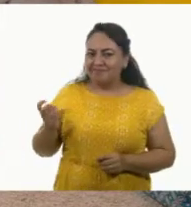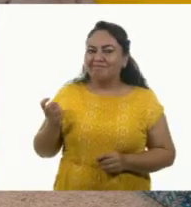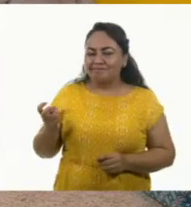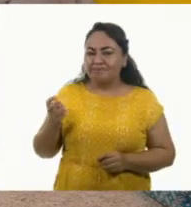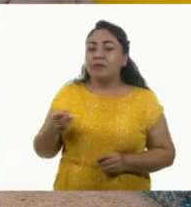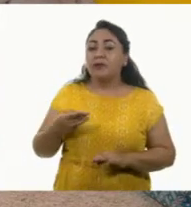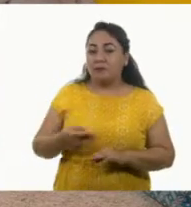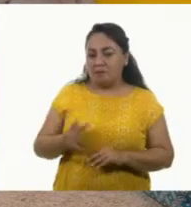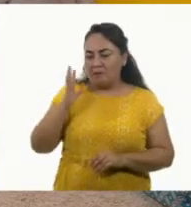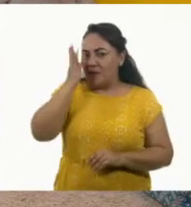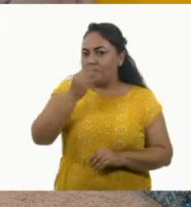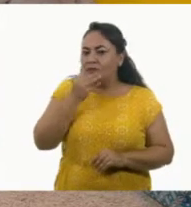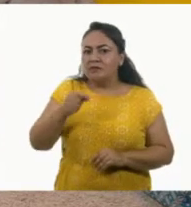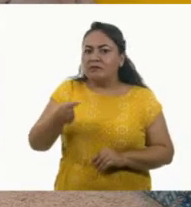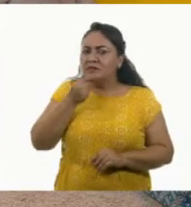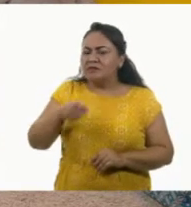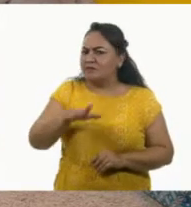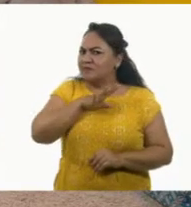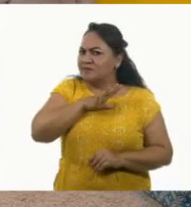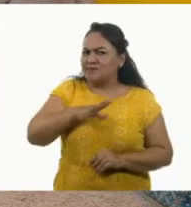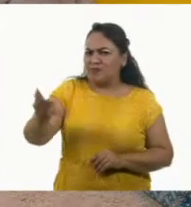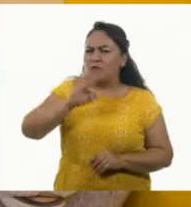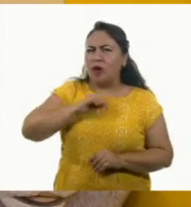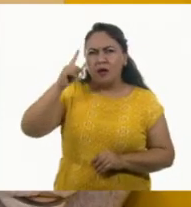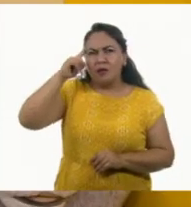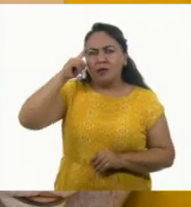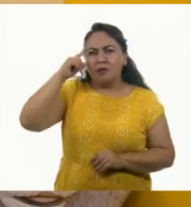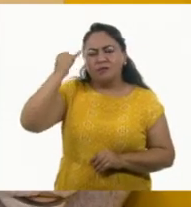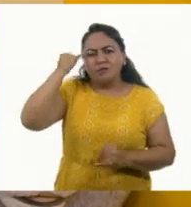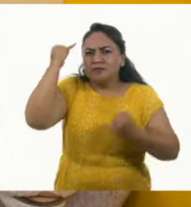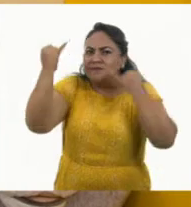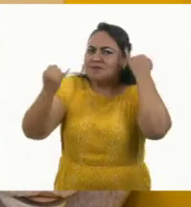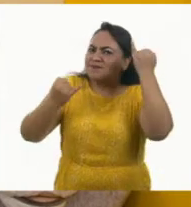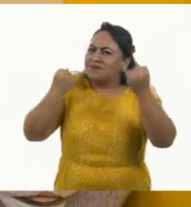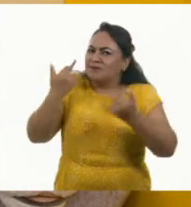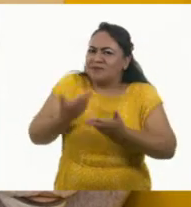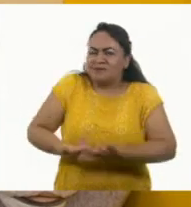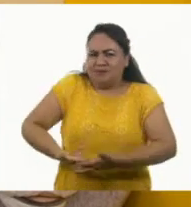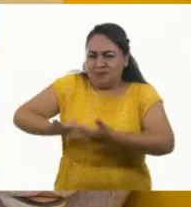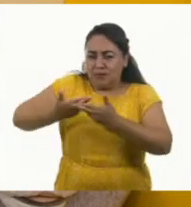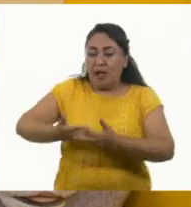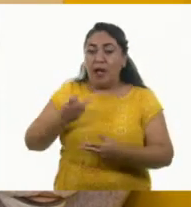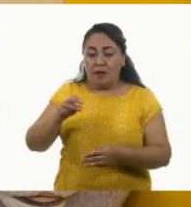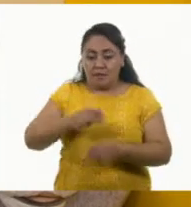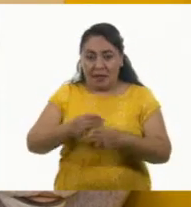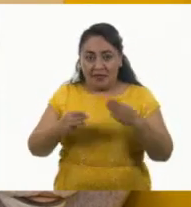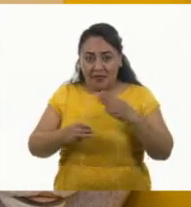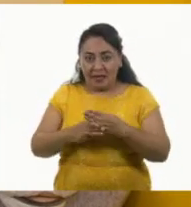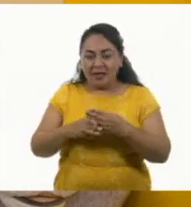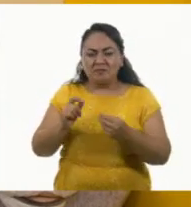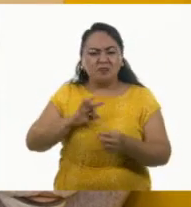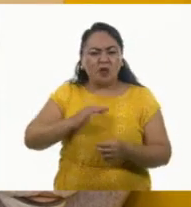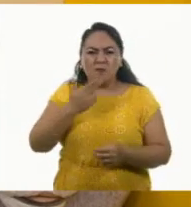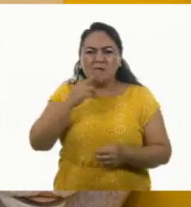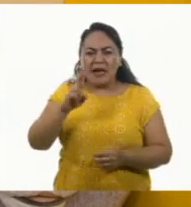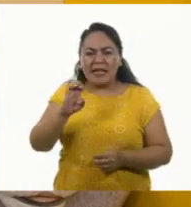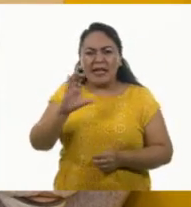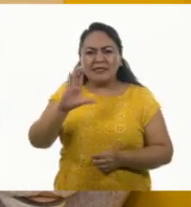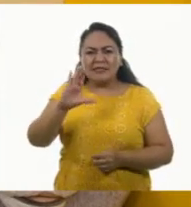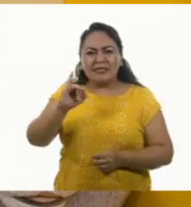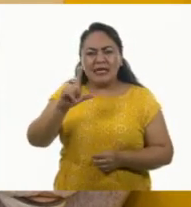maravilloso ver la capacidad que tienen para transformarlos. A este tipo de materiales reciclados les llamamos